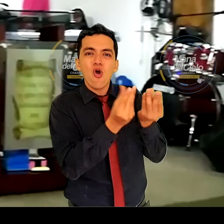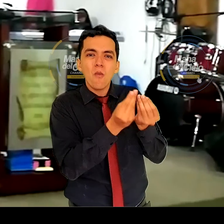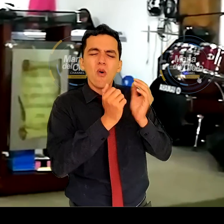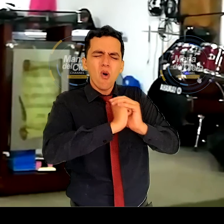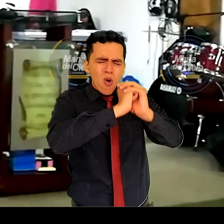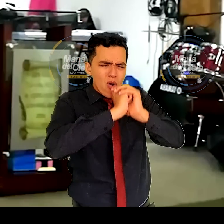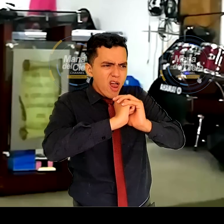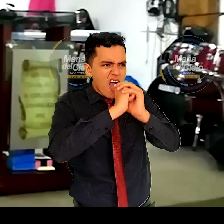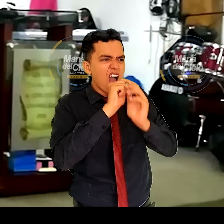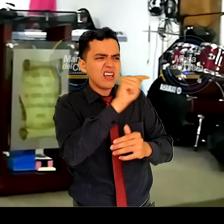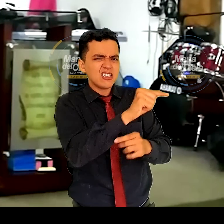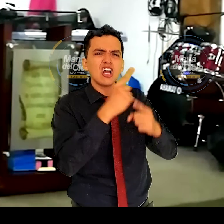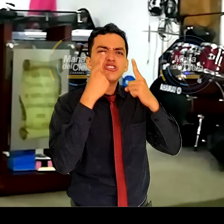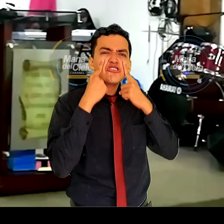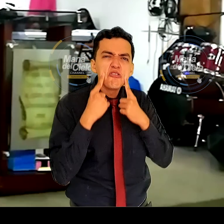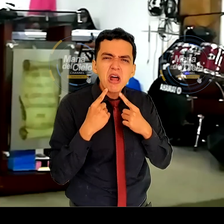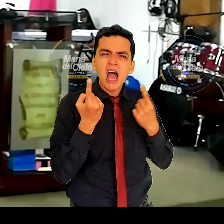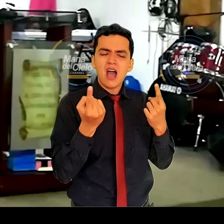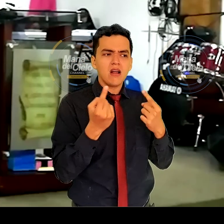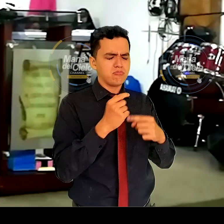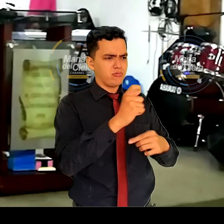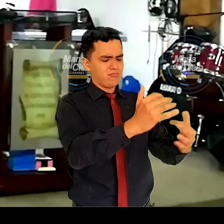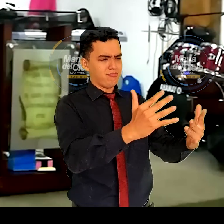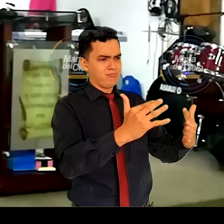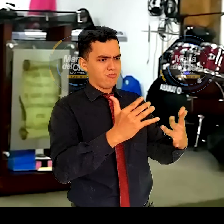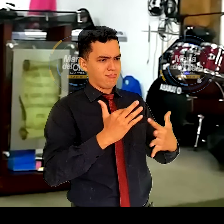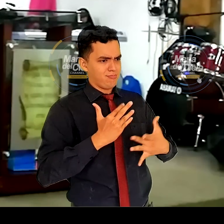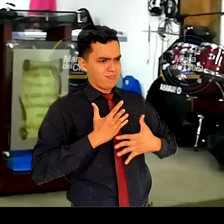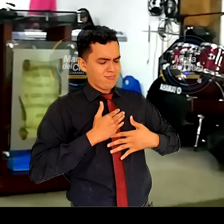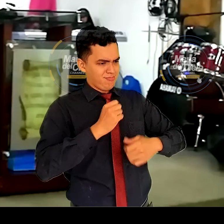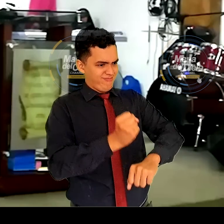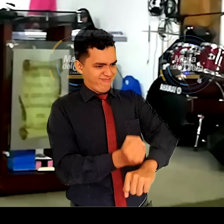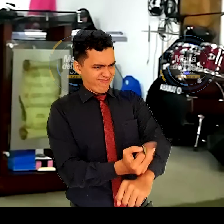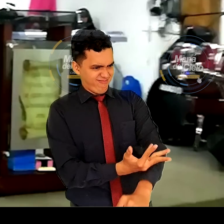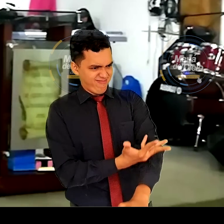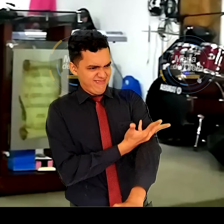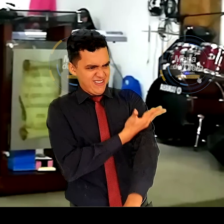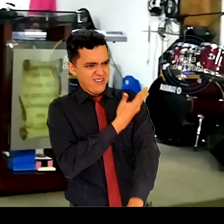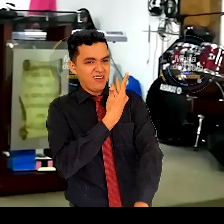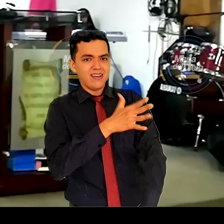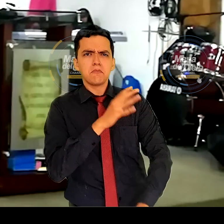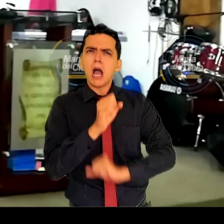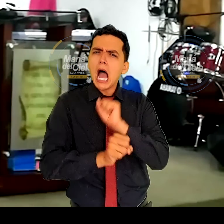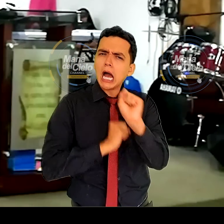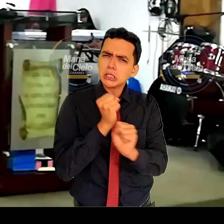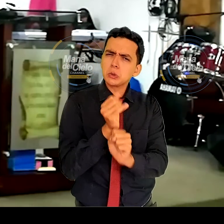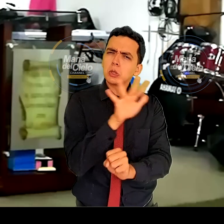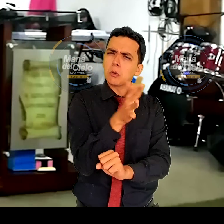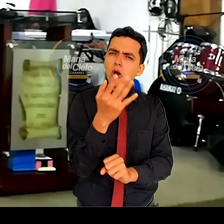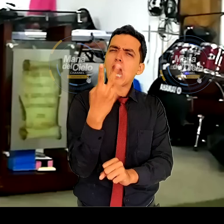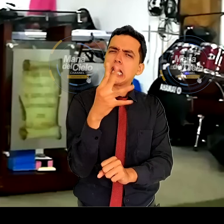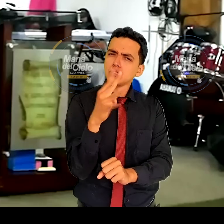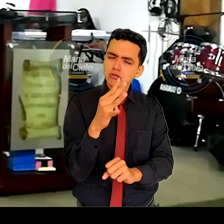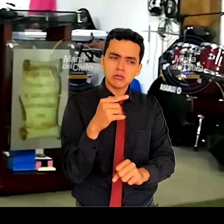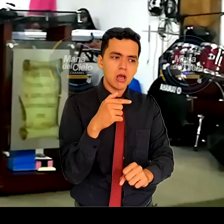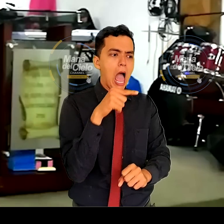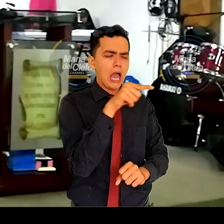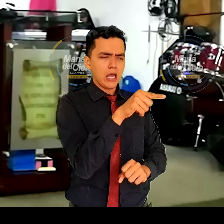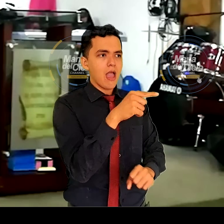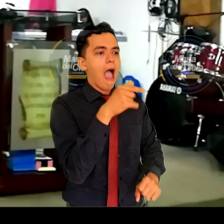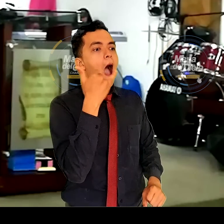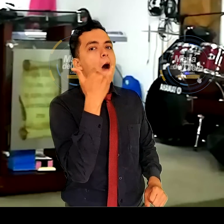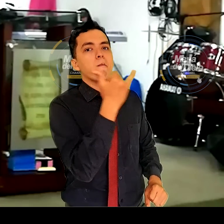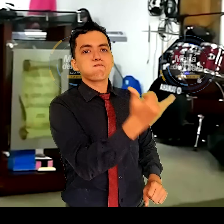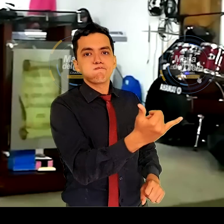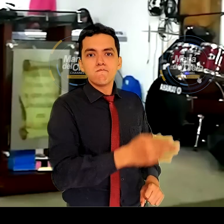quebrantamiento, había una humillación. Yo comencé a sentir que los pelos se me paraban de punta. Se iba a cumplir 14 años y comencé a sentir que ahí estaba Dios, que